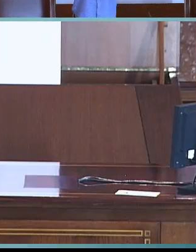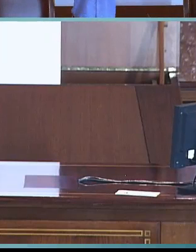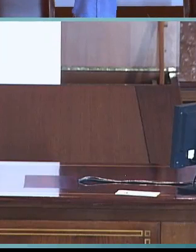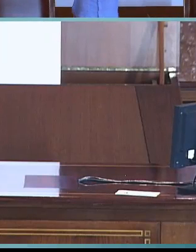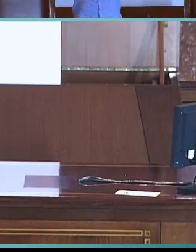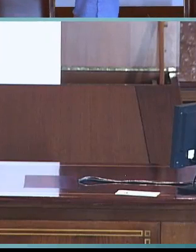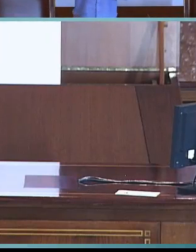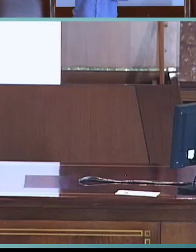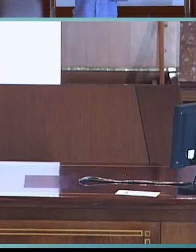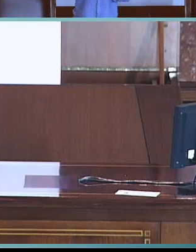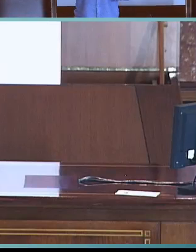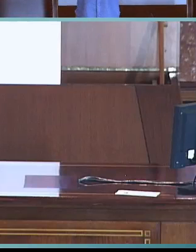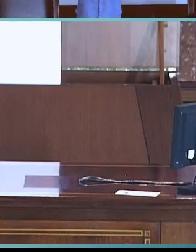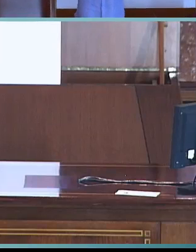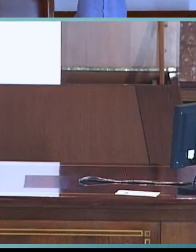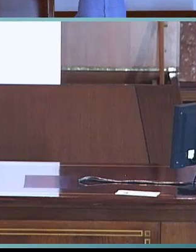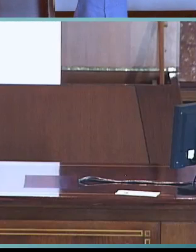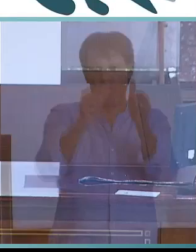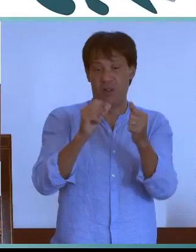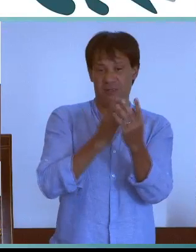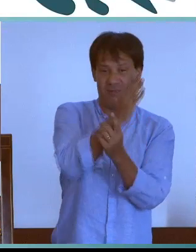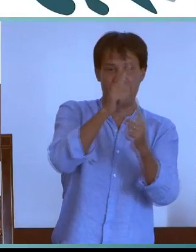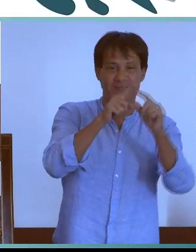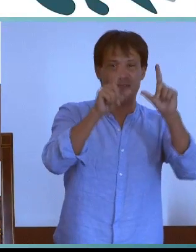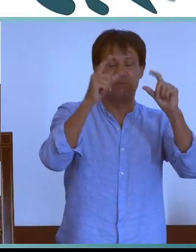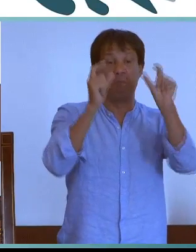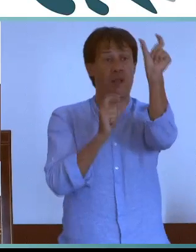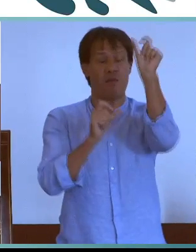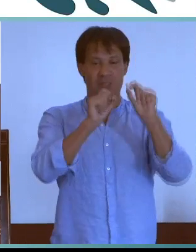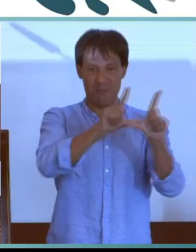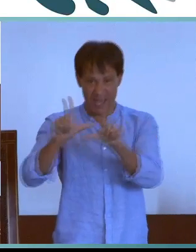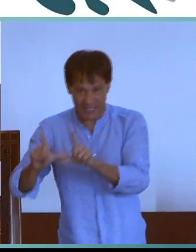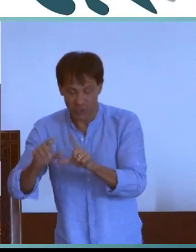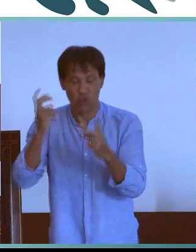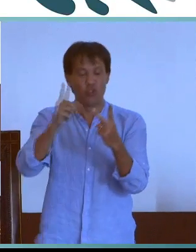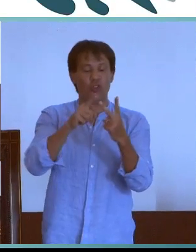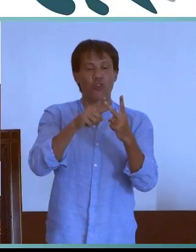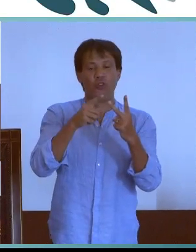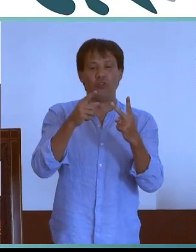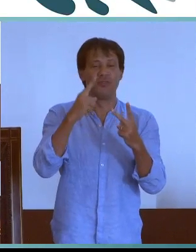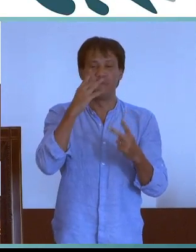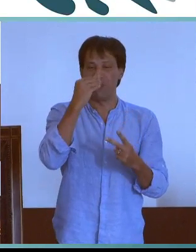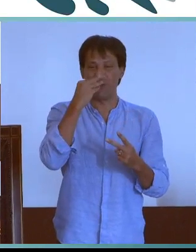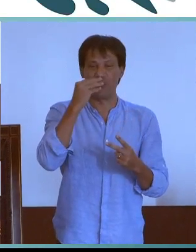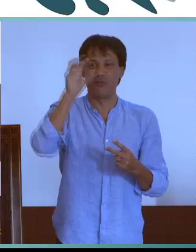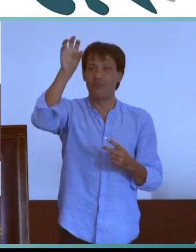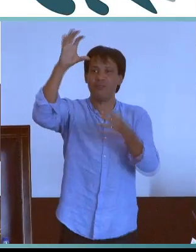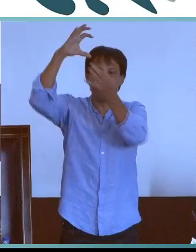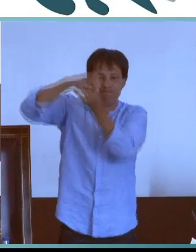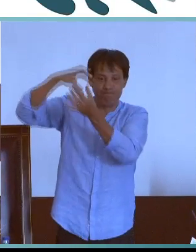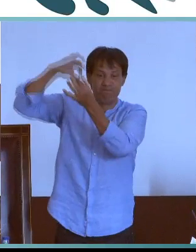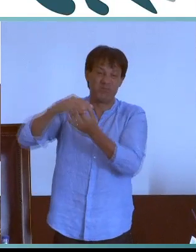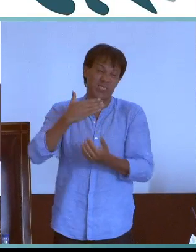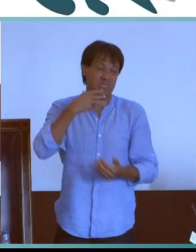Bueno, voy a aclarar un poco cómo fue la forma. Hicimos, se veía la palabra, por